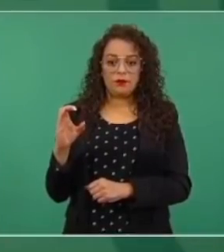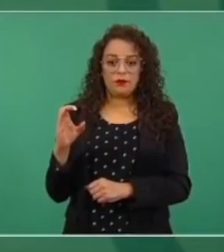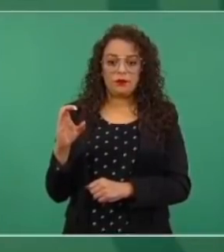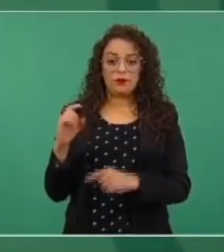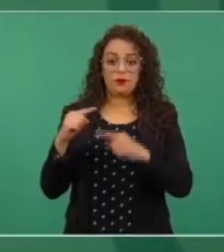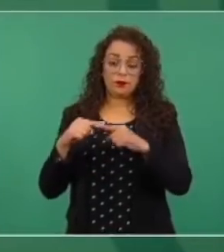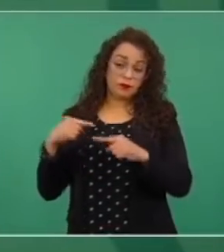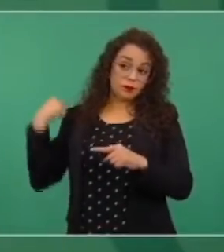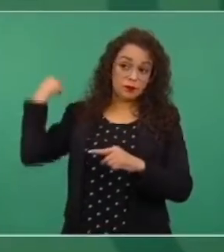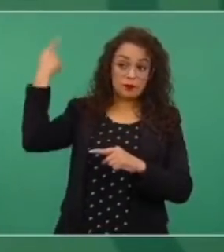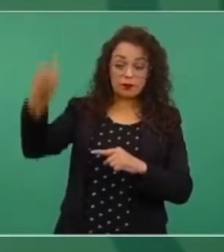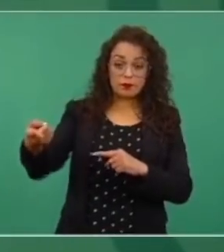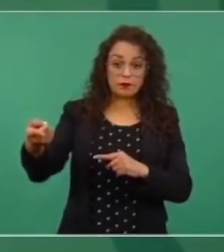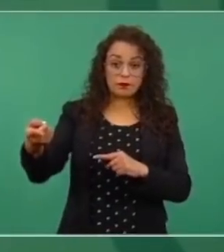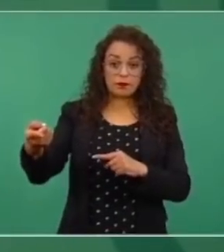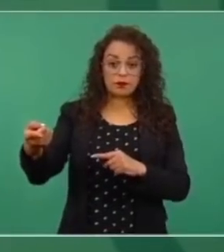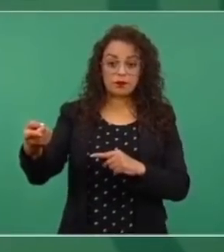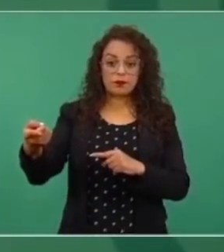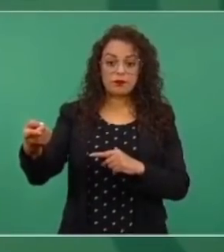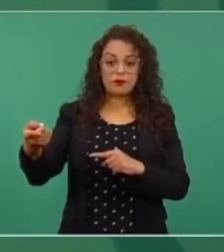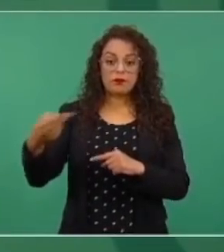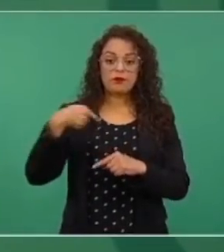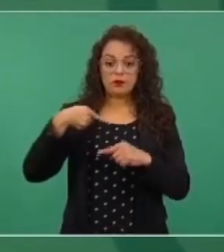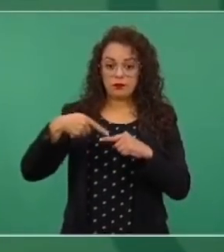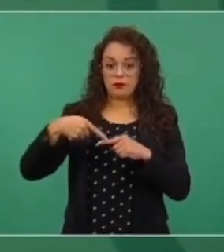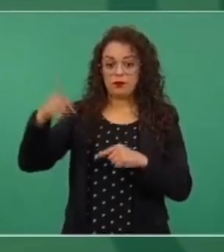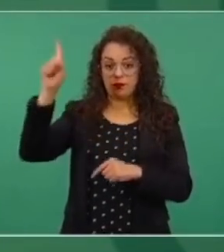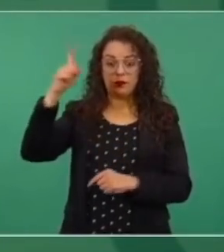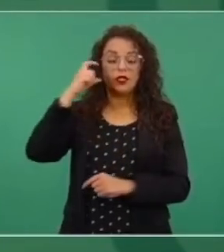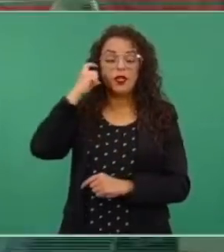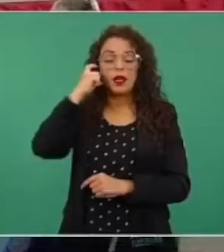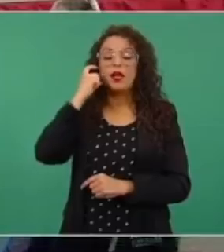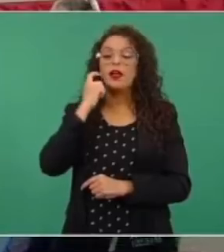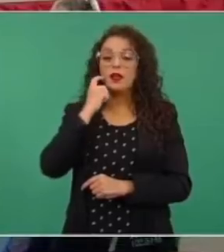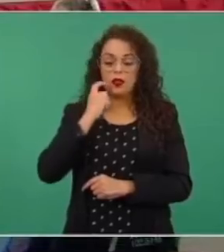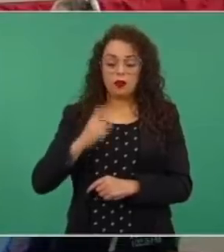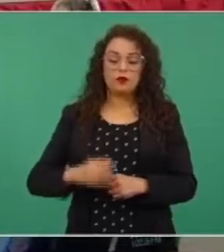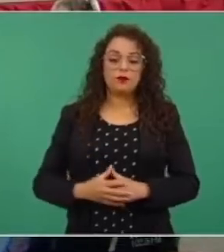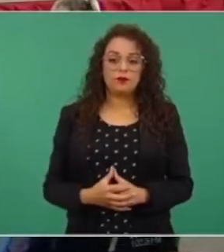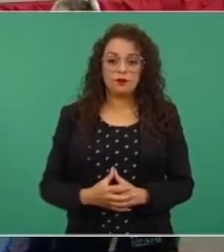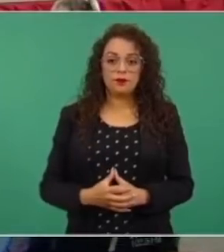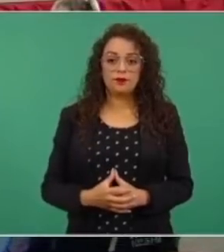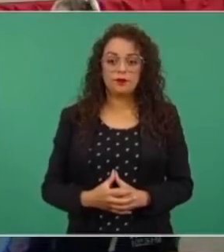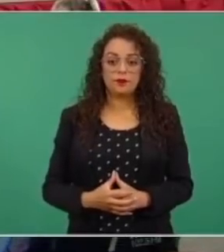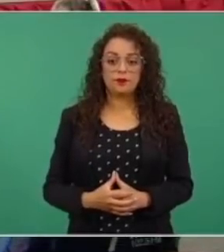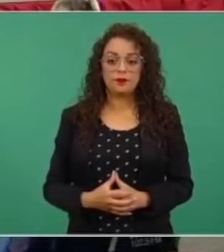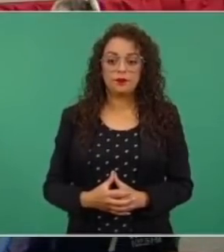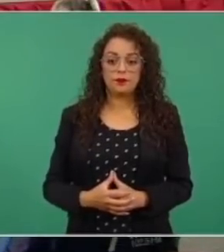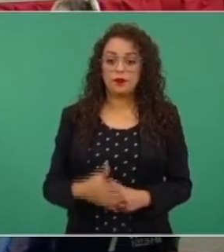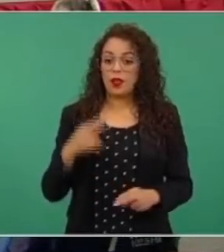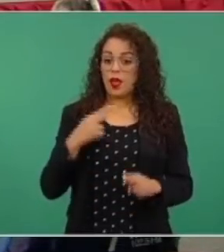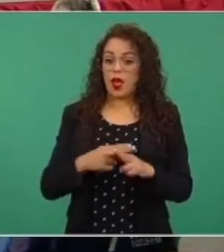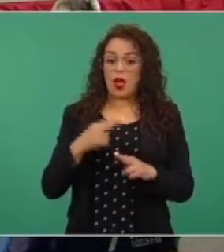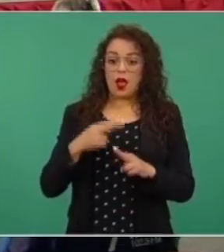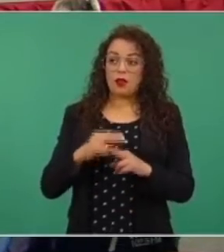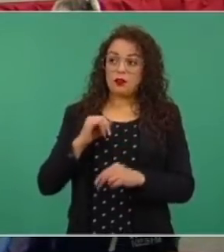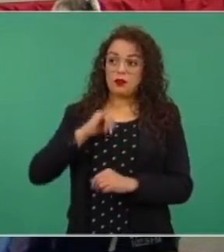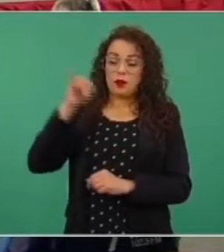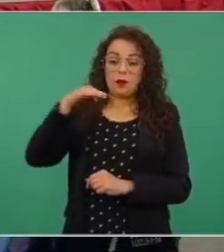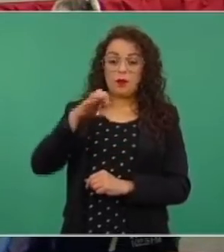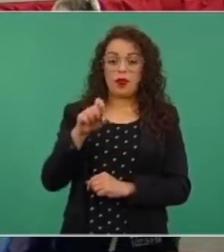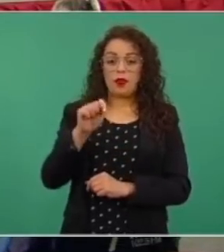El siguiente vamos a Guerrero y voy hasta